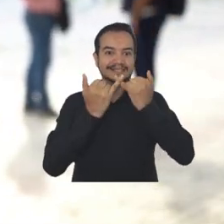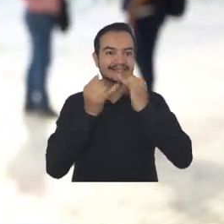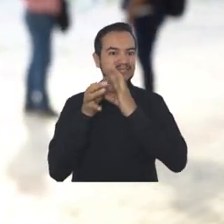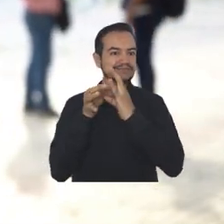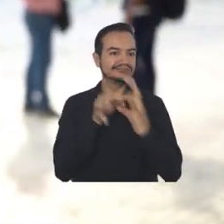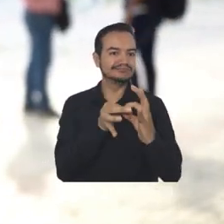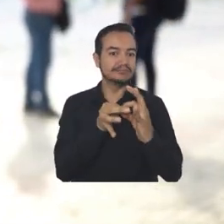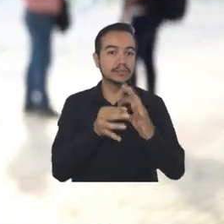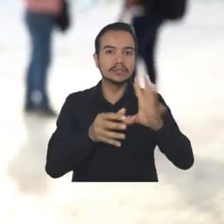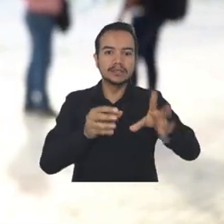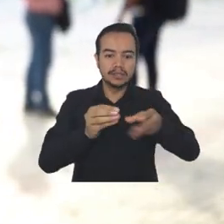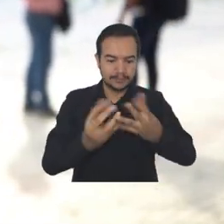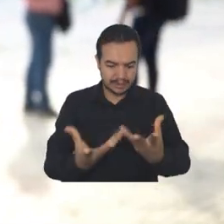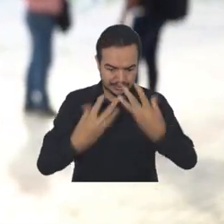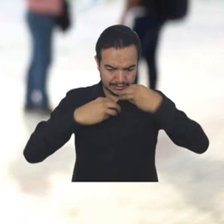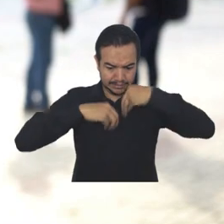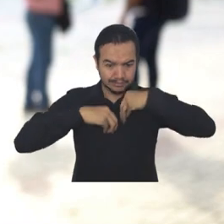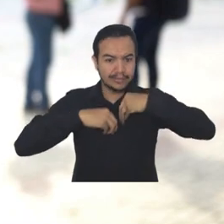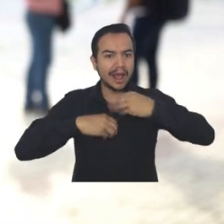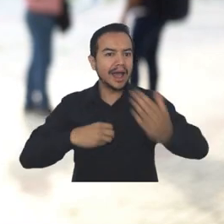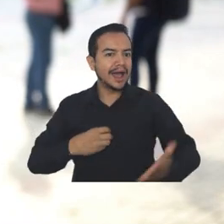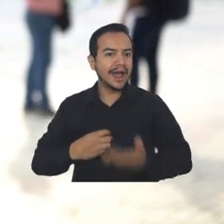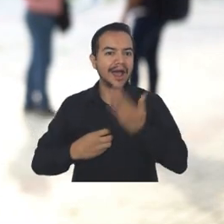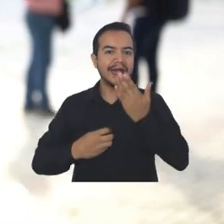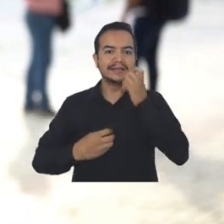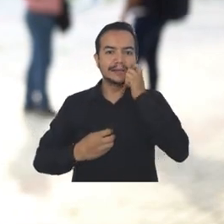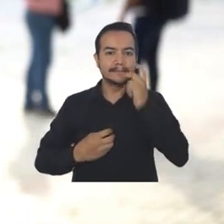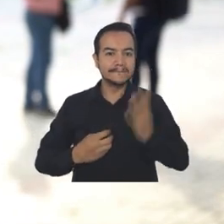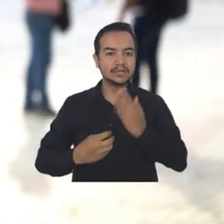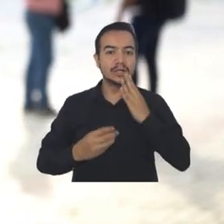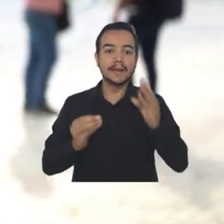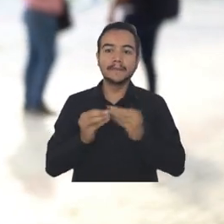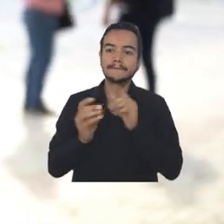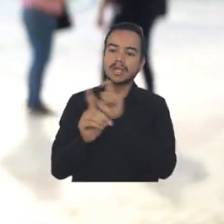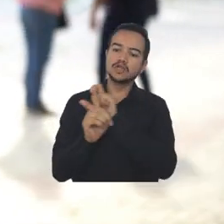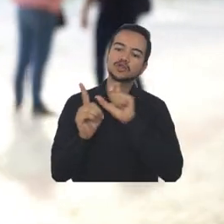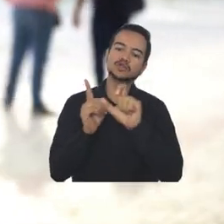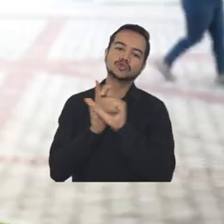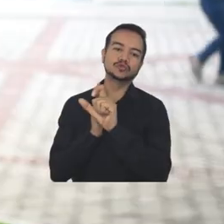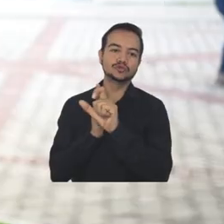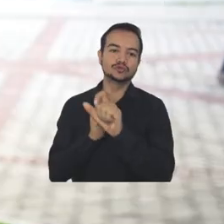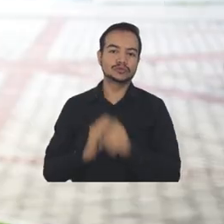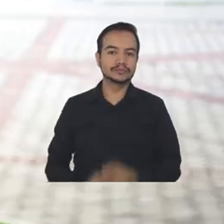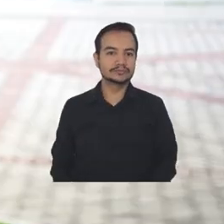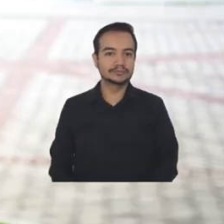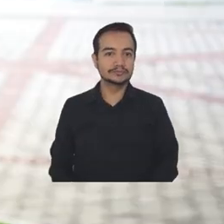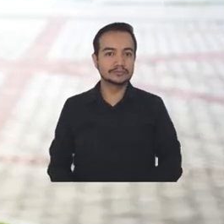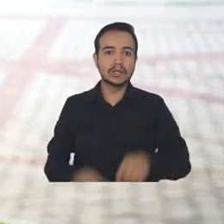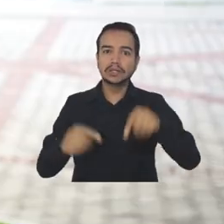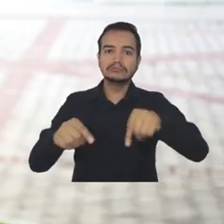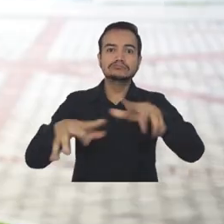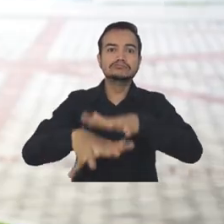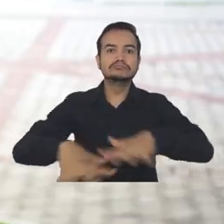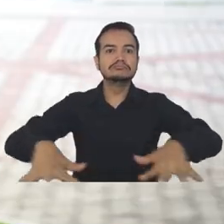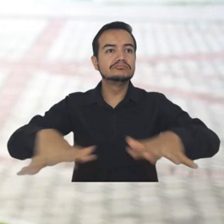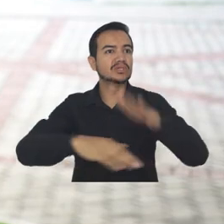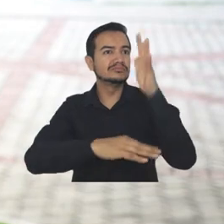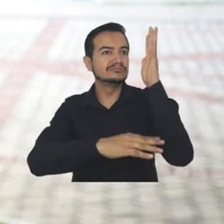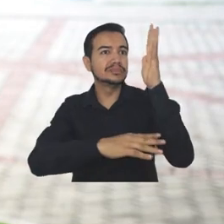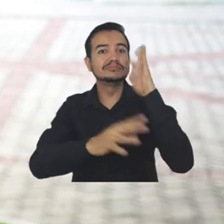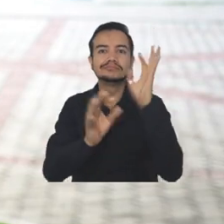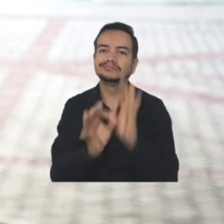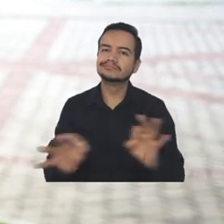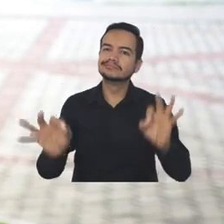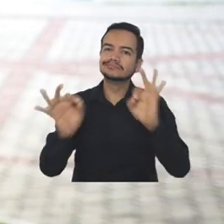Hace parte de nuestro ser personal y de nuestra cultura social. Realmente este tipo de espacios son